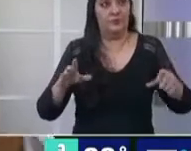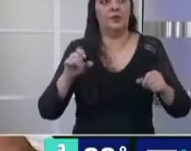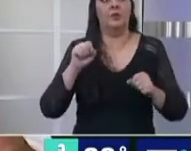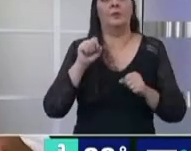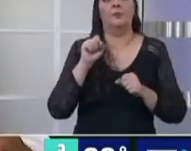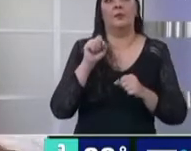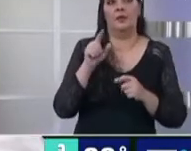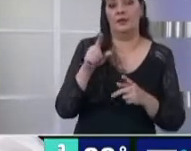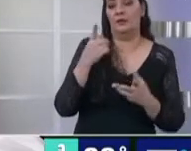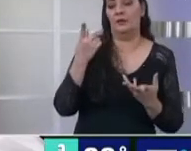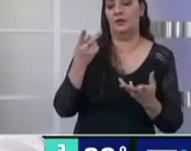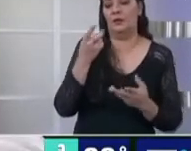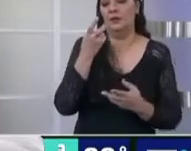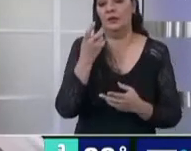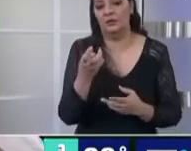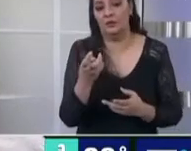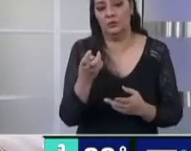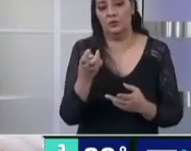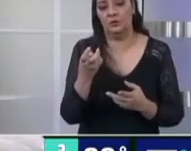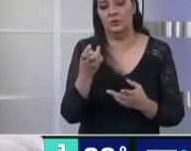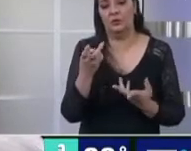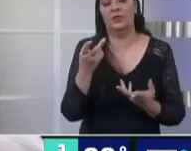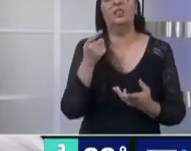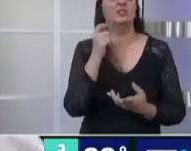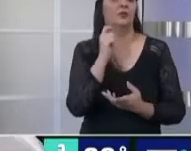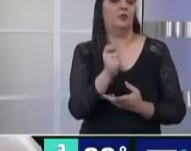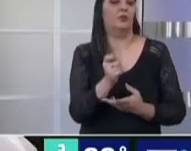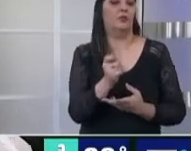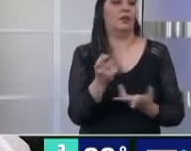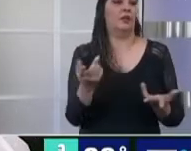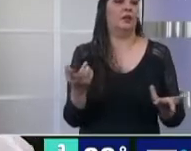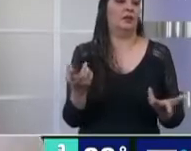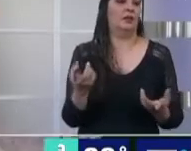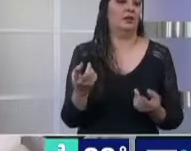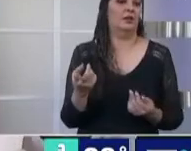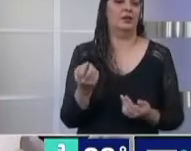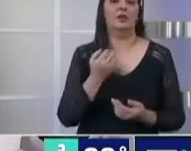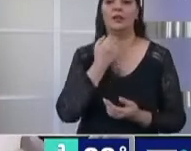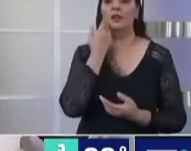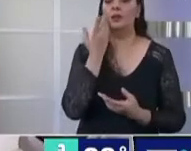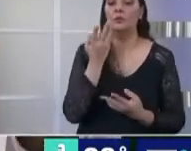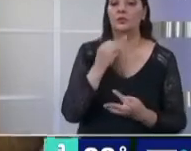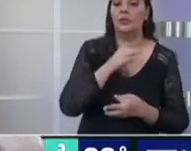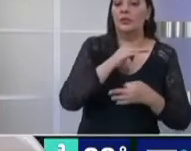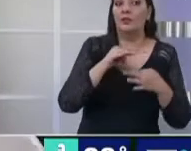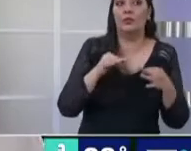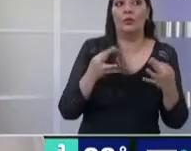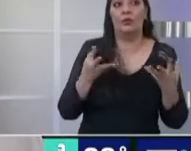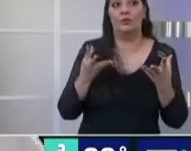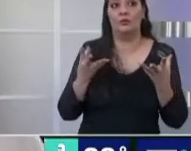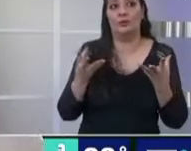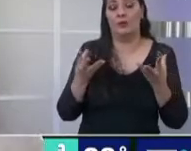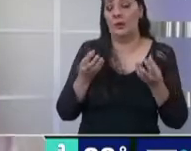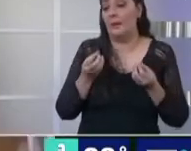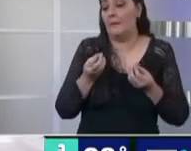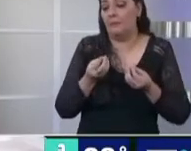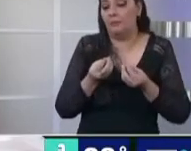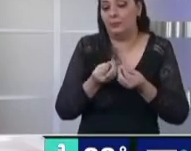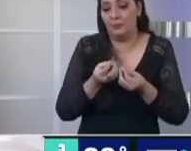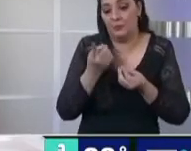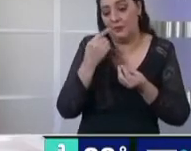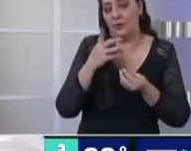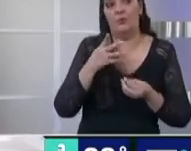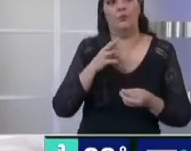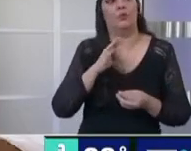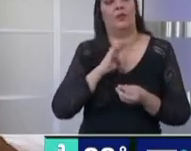para vacunación, porque eso significaría que si queremos que todos se infecten, van a fallecer miles y miles de